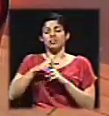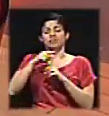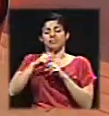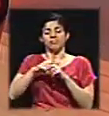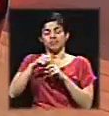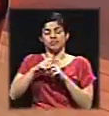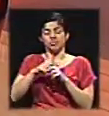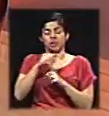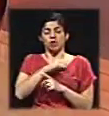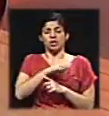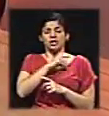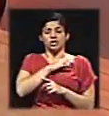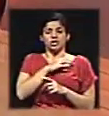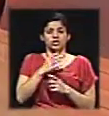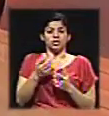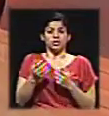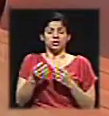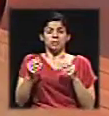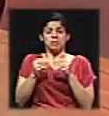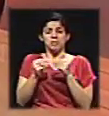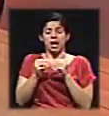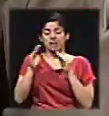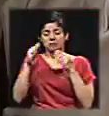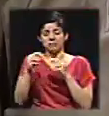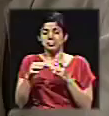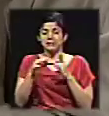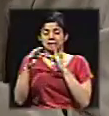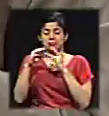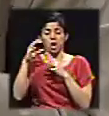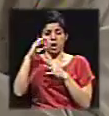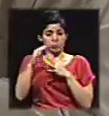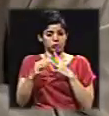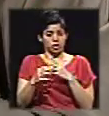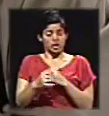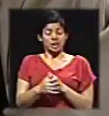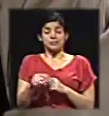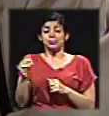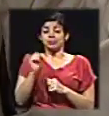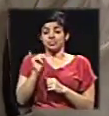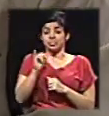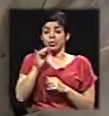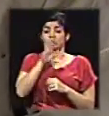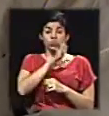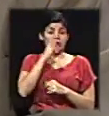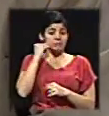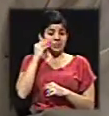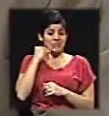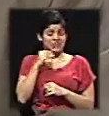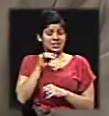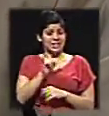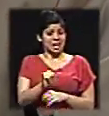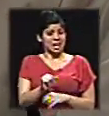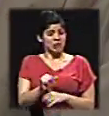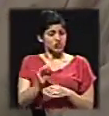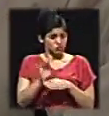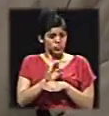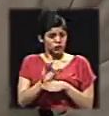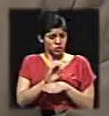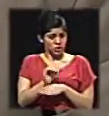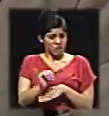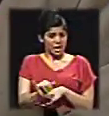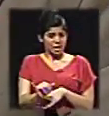similares hacia las principales opciones. Sin embargo, también a partir de su experiencia, ¿eso ha funcionado